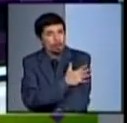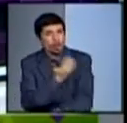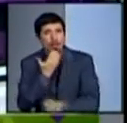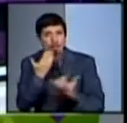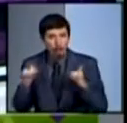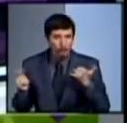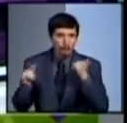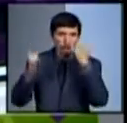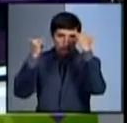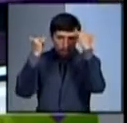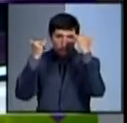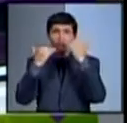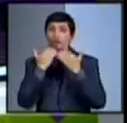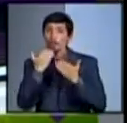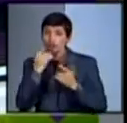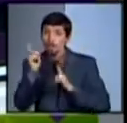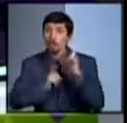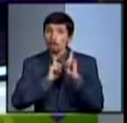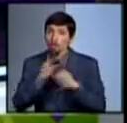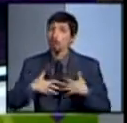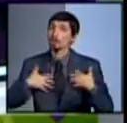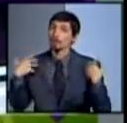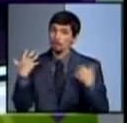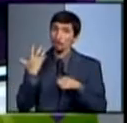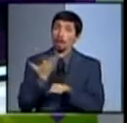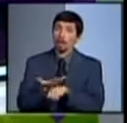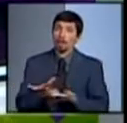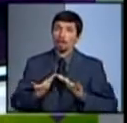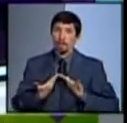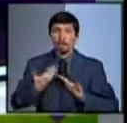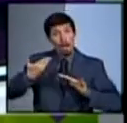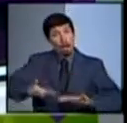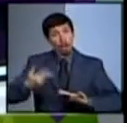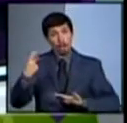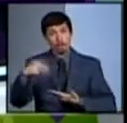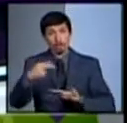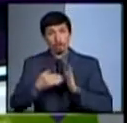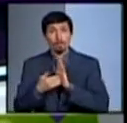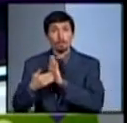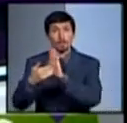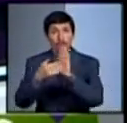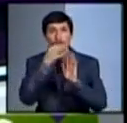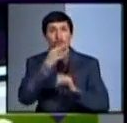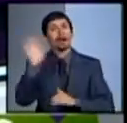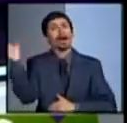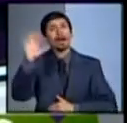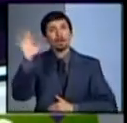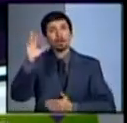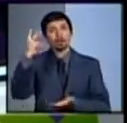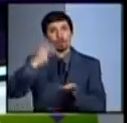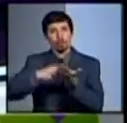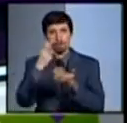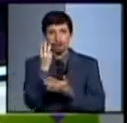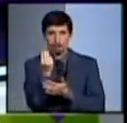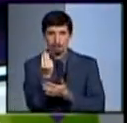dieron alegría y también las que nos indignaron. En Ahora Noticias les vamos a presentar Adiós